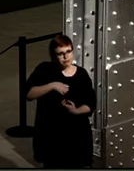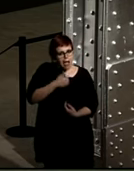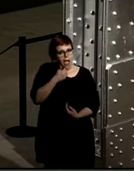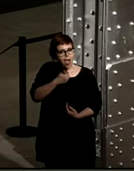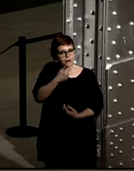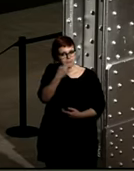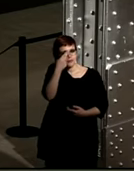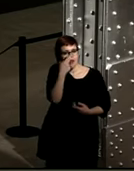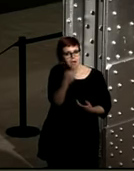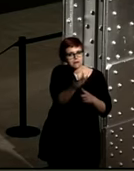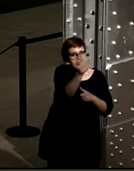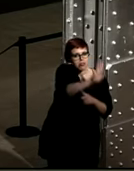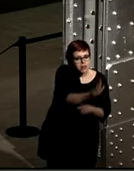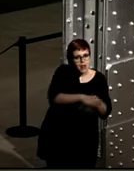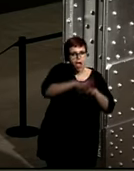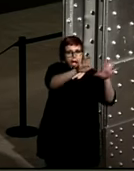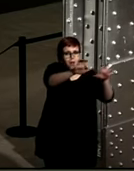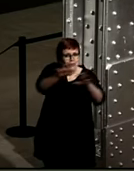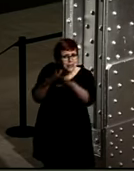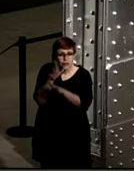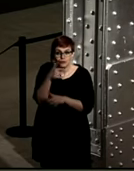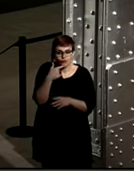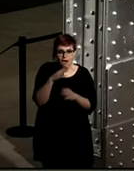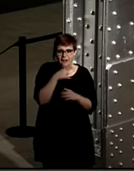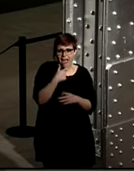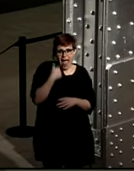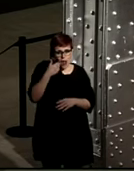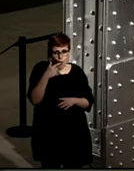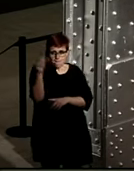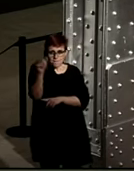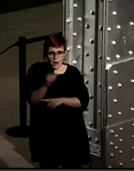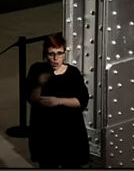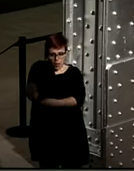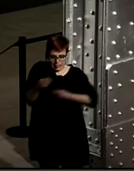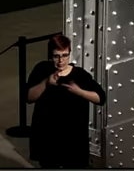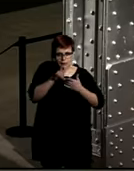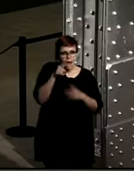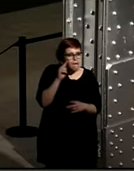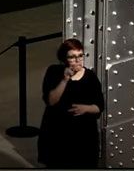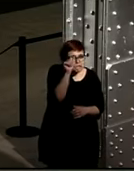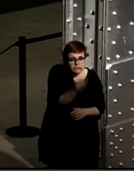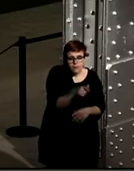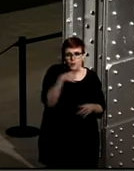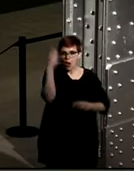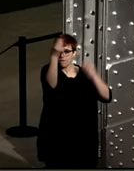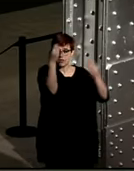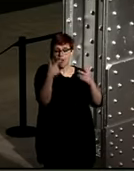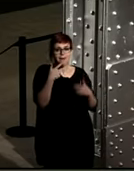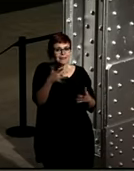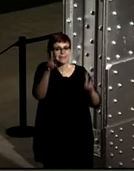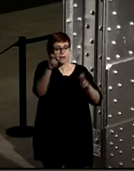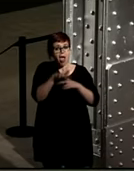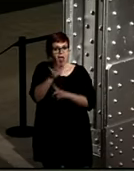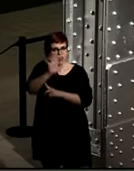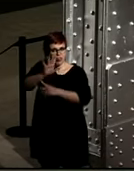por el cine, habrás aprendido, habrás visto todo lo que ha caído en tus manos, habrás reflexionado. O eres cineasta o no eres